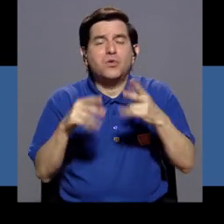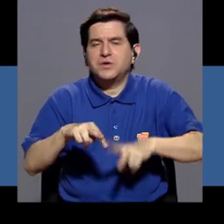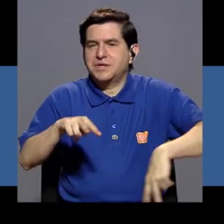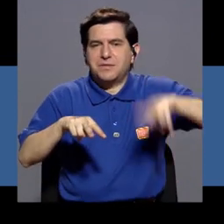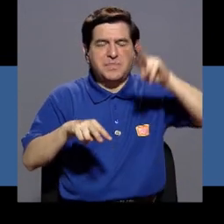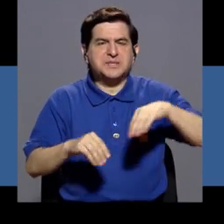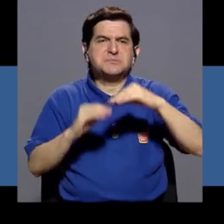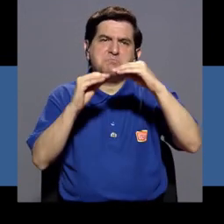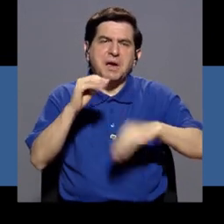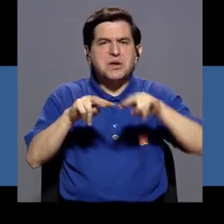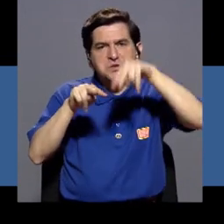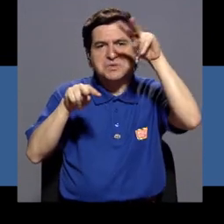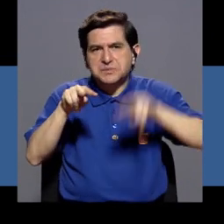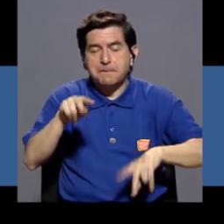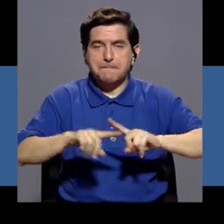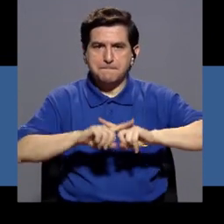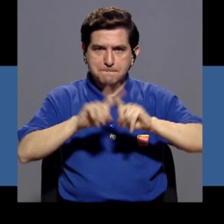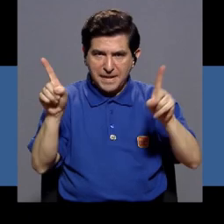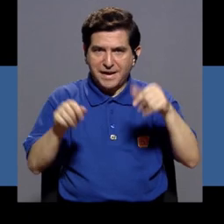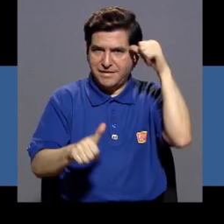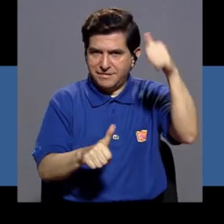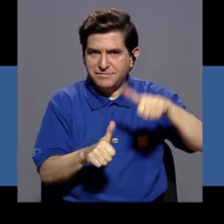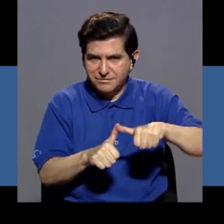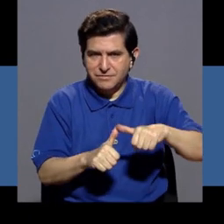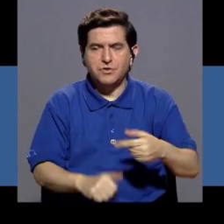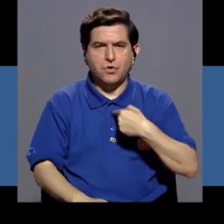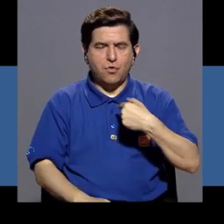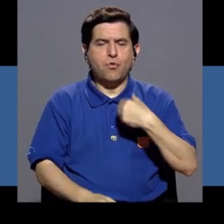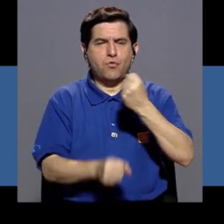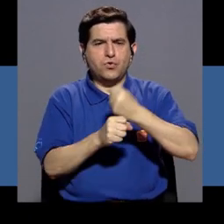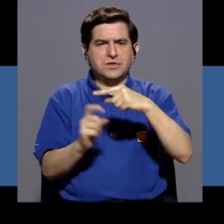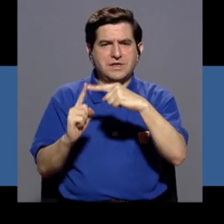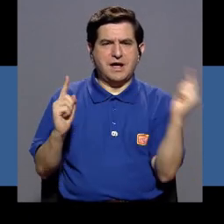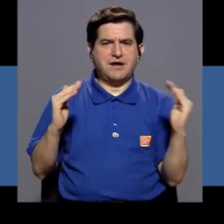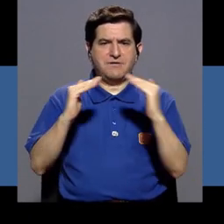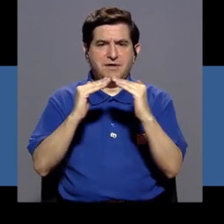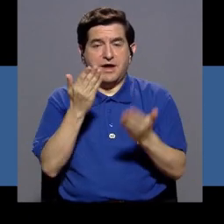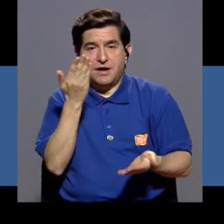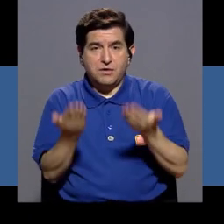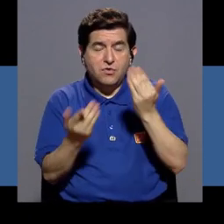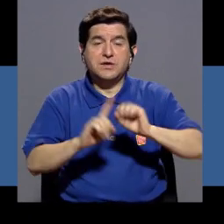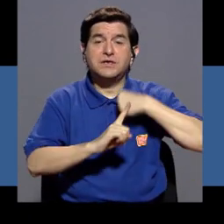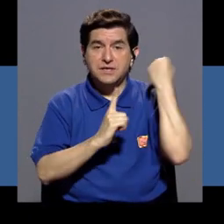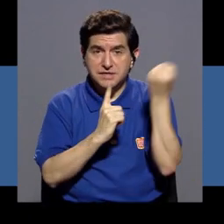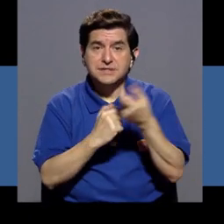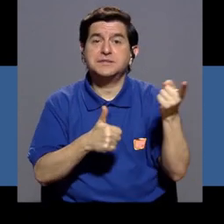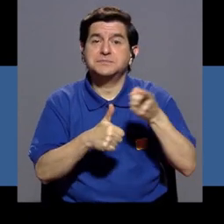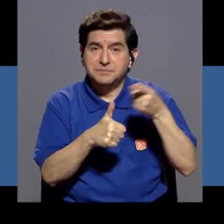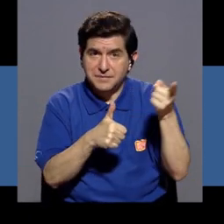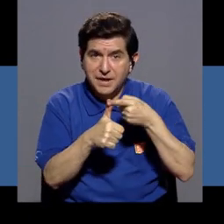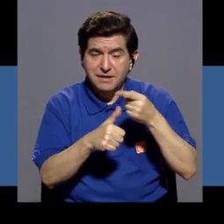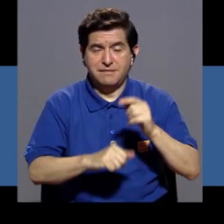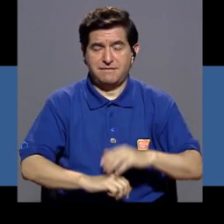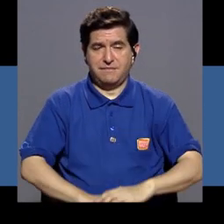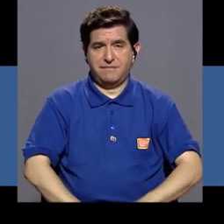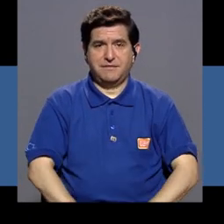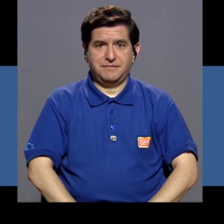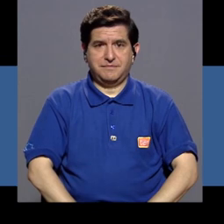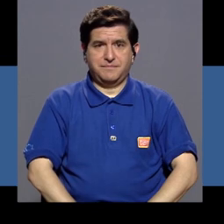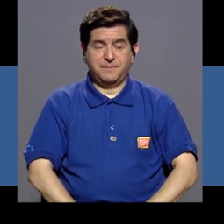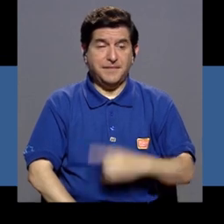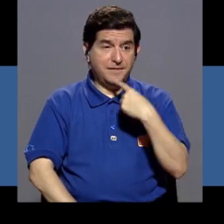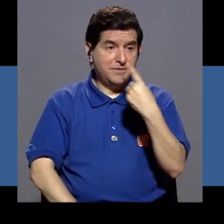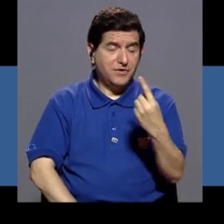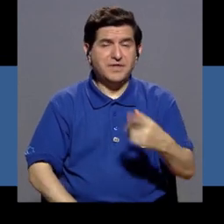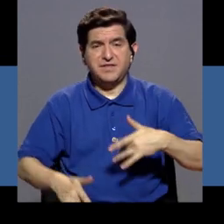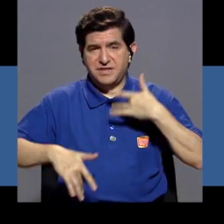más ventajas que desventajas. Sin embargo, hay que tomar en cuenta que cuando uno hace teletrabajo podría enfrentarse a ciertas situaciones. La primera es